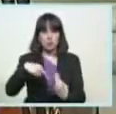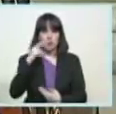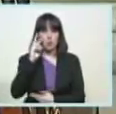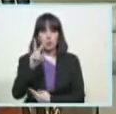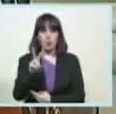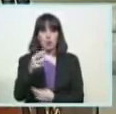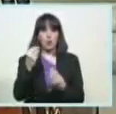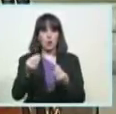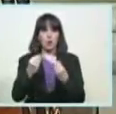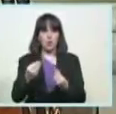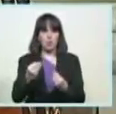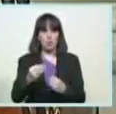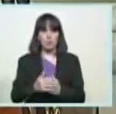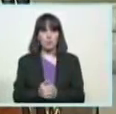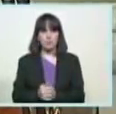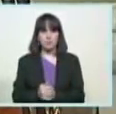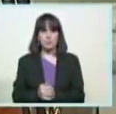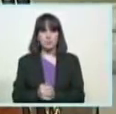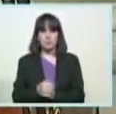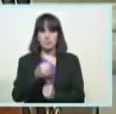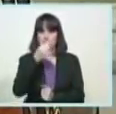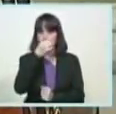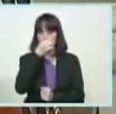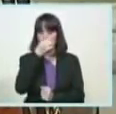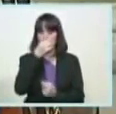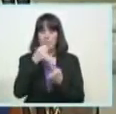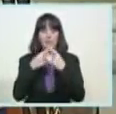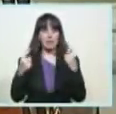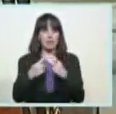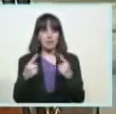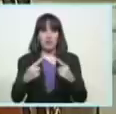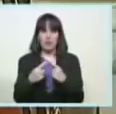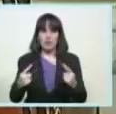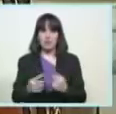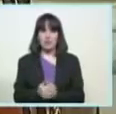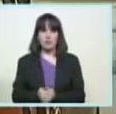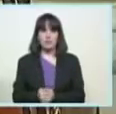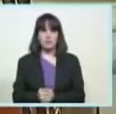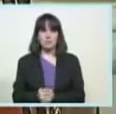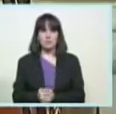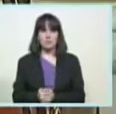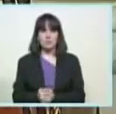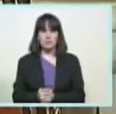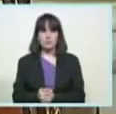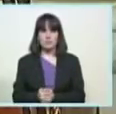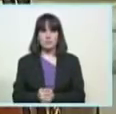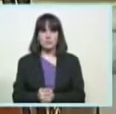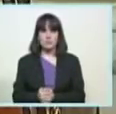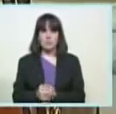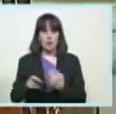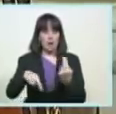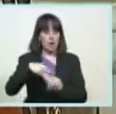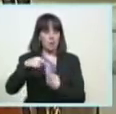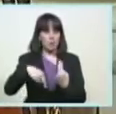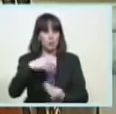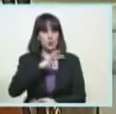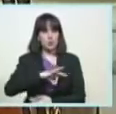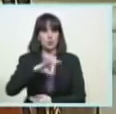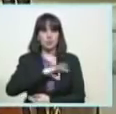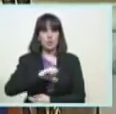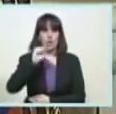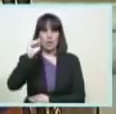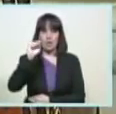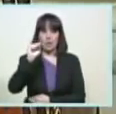que tiene ritmos y mecanismos muy diferente a las revoluciones políticas o las revoluciones sociales